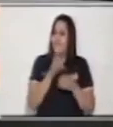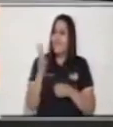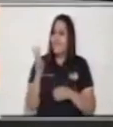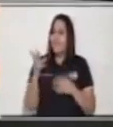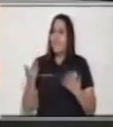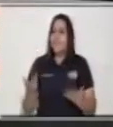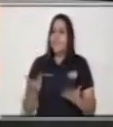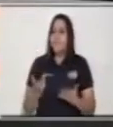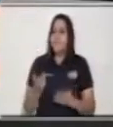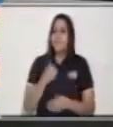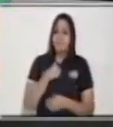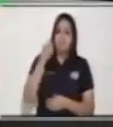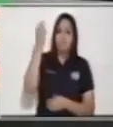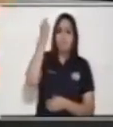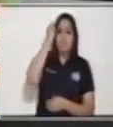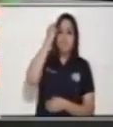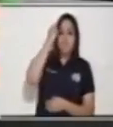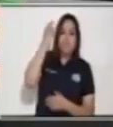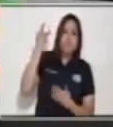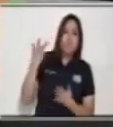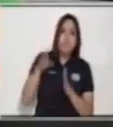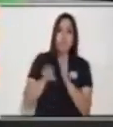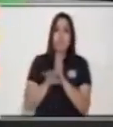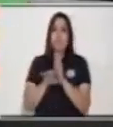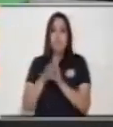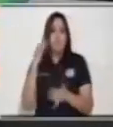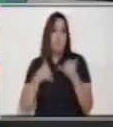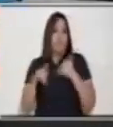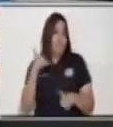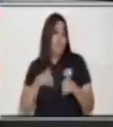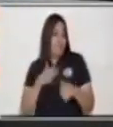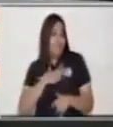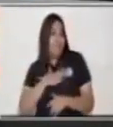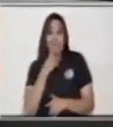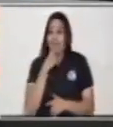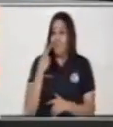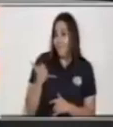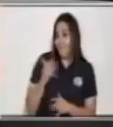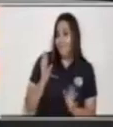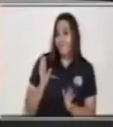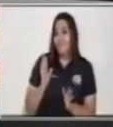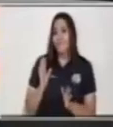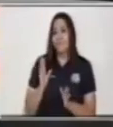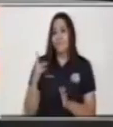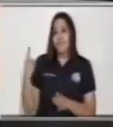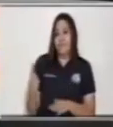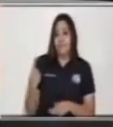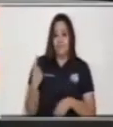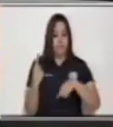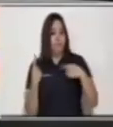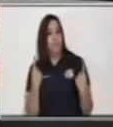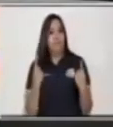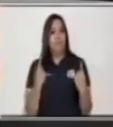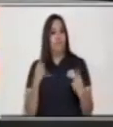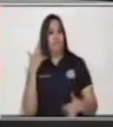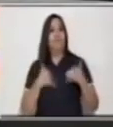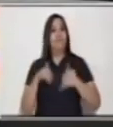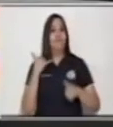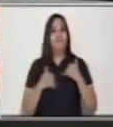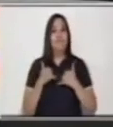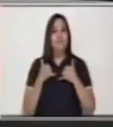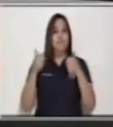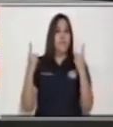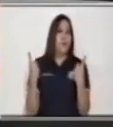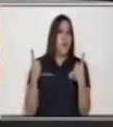Yo puedo pensar cuando juego con mis hermanas, por ejemplo, que cada una juega y